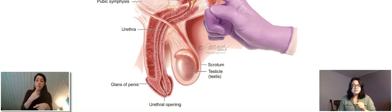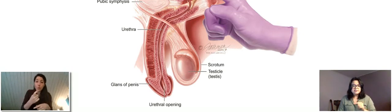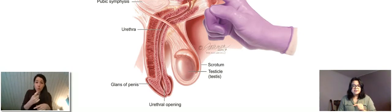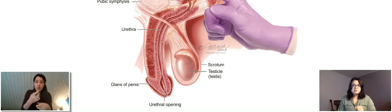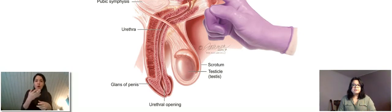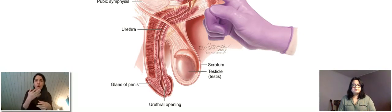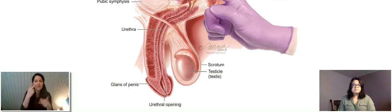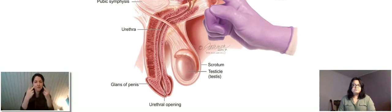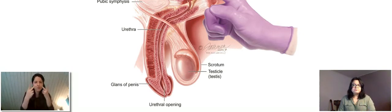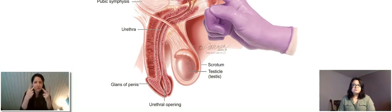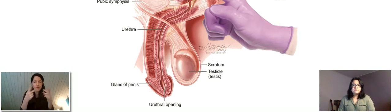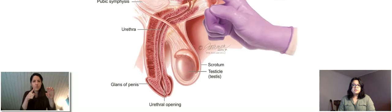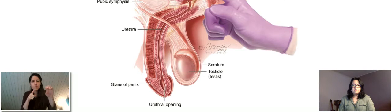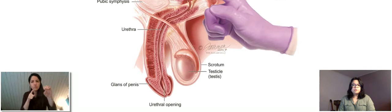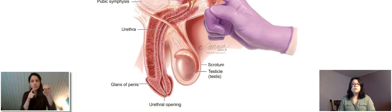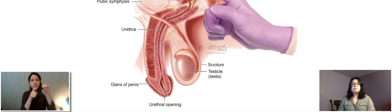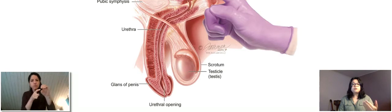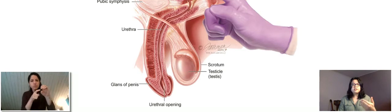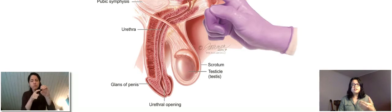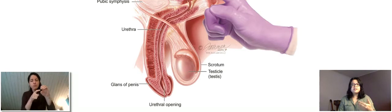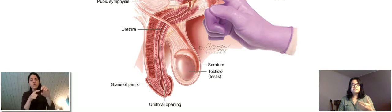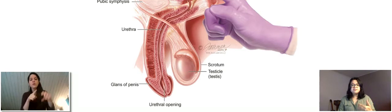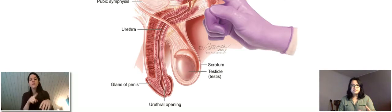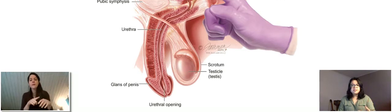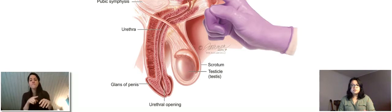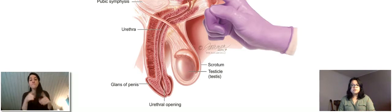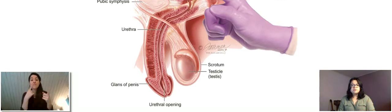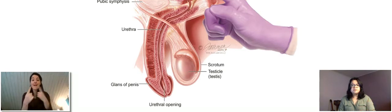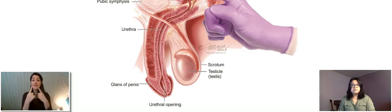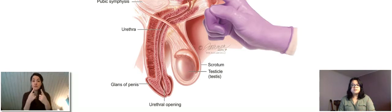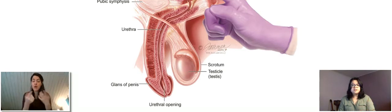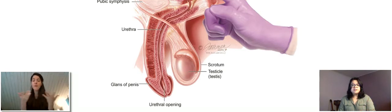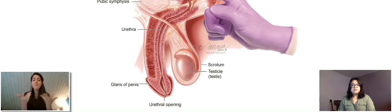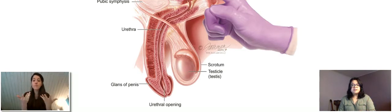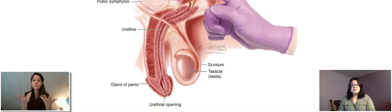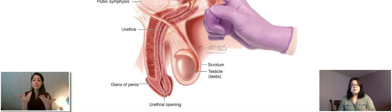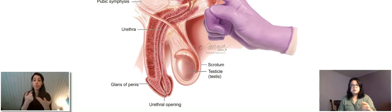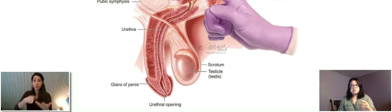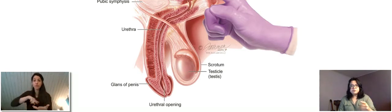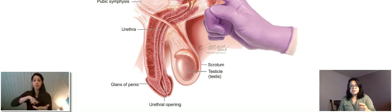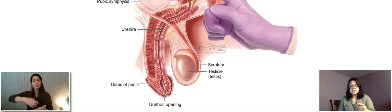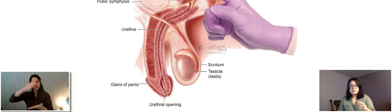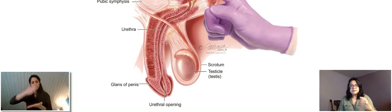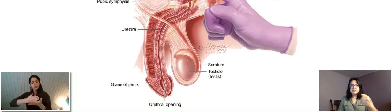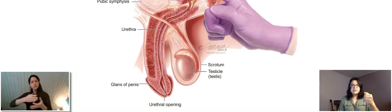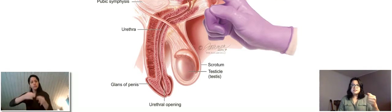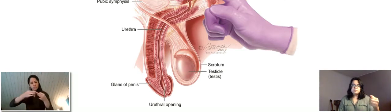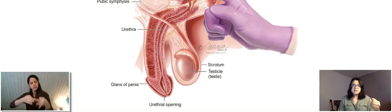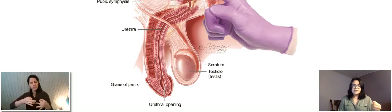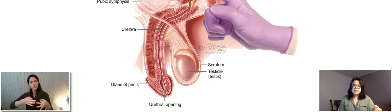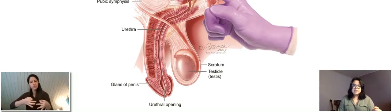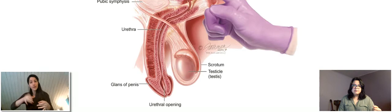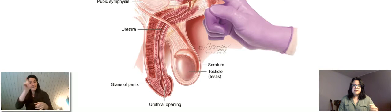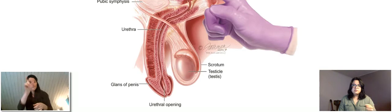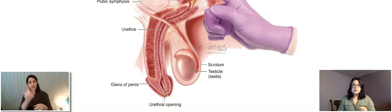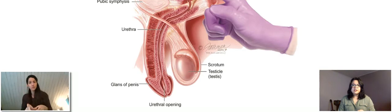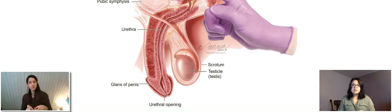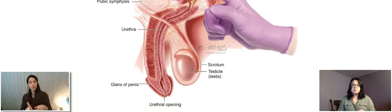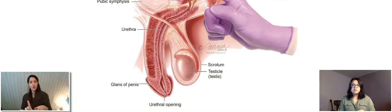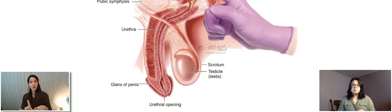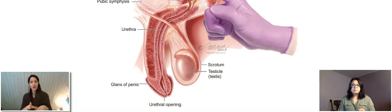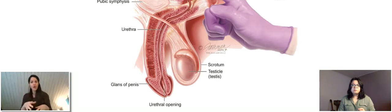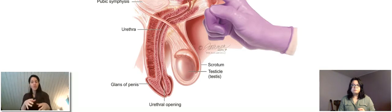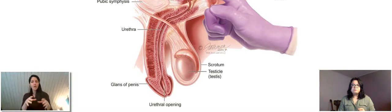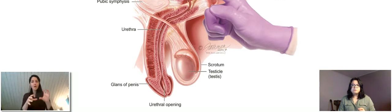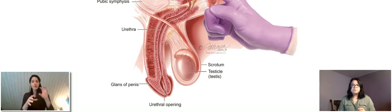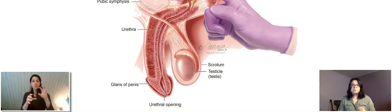Haciendo este examen, uno podría decidir entonces si la persona tiene aumentada de tamaño la